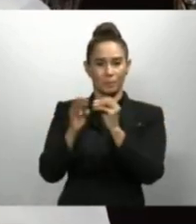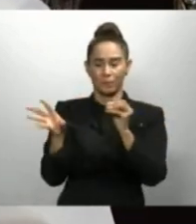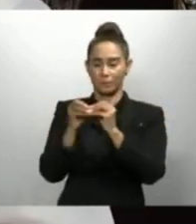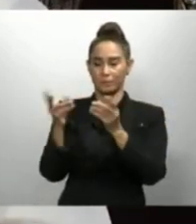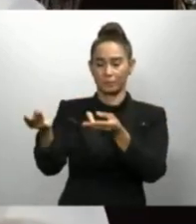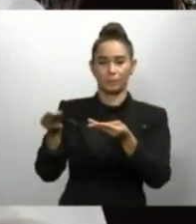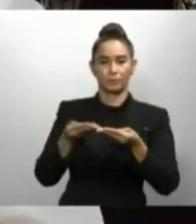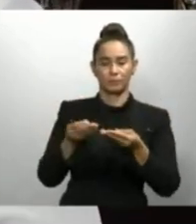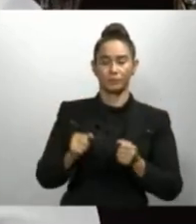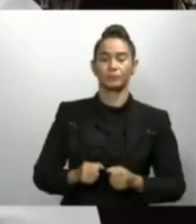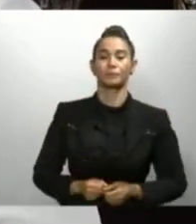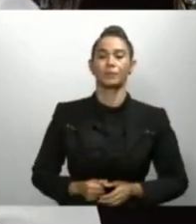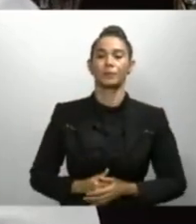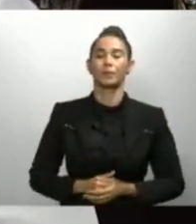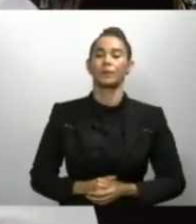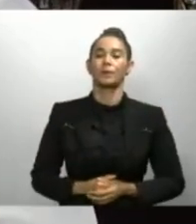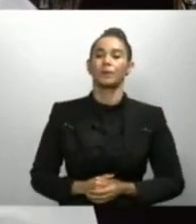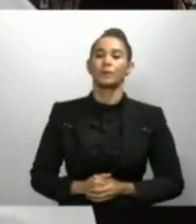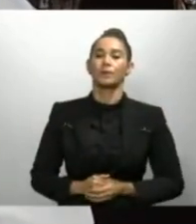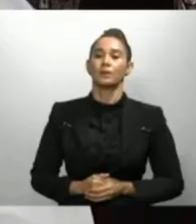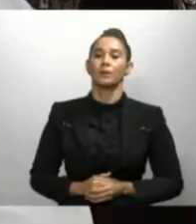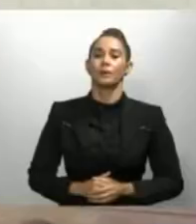ese insumo. Muchas gracias.